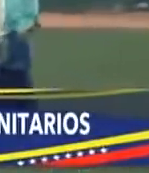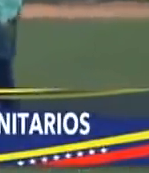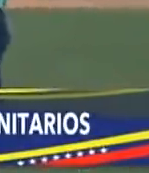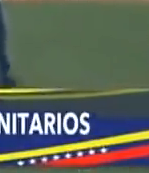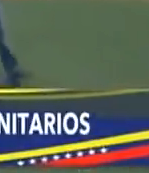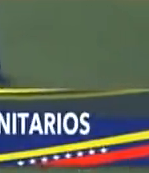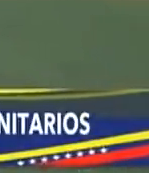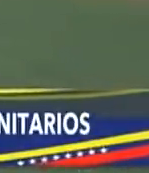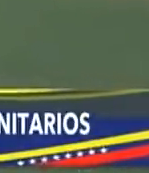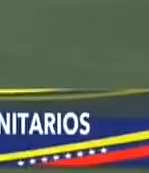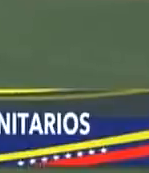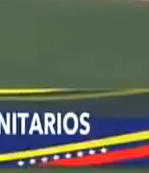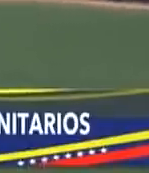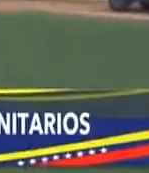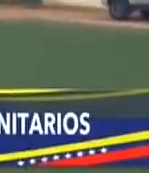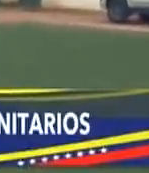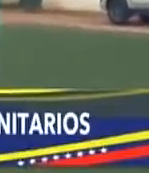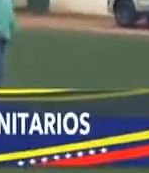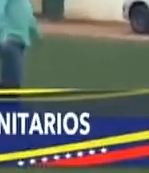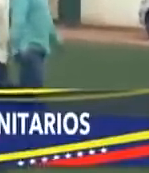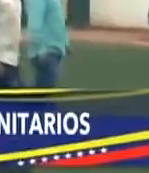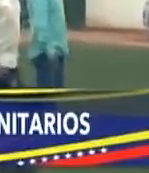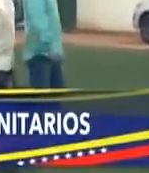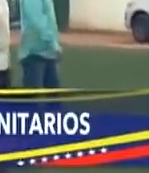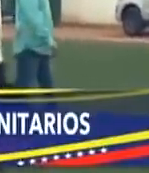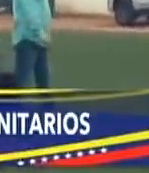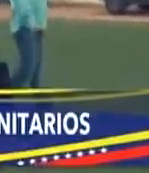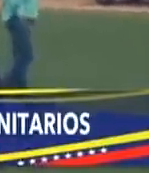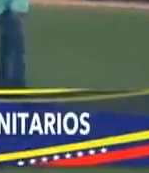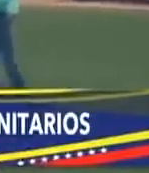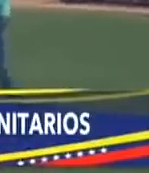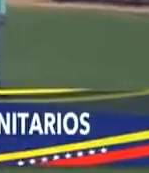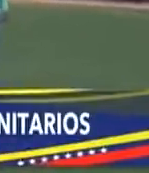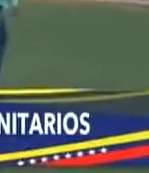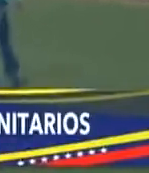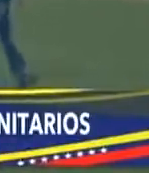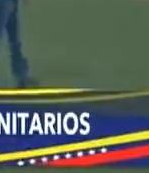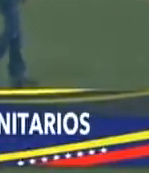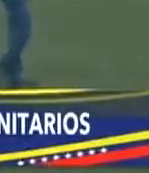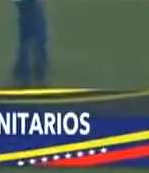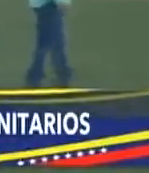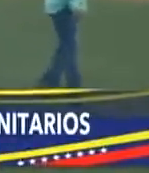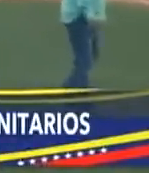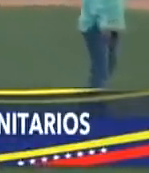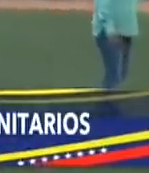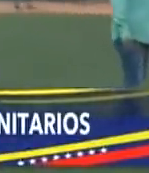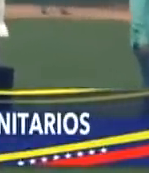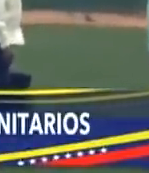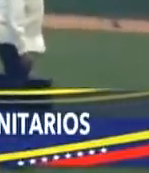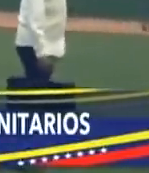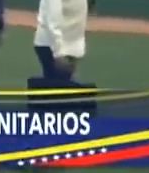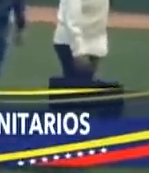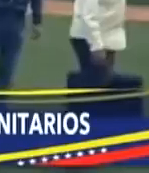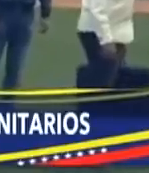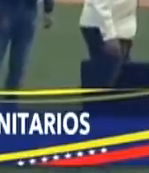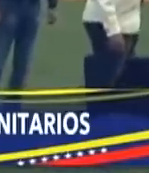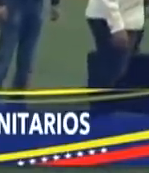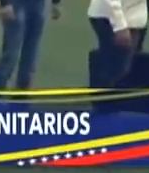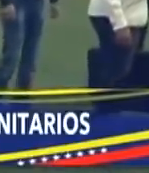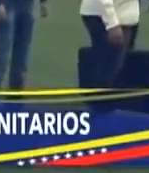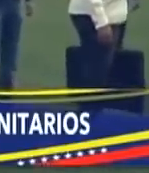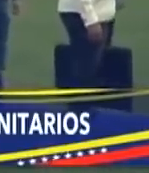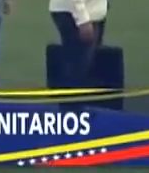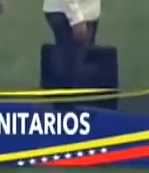un sentimiento de alegría, pero sobre todo de compromiso patrio para seguir trabajando en lo que ha llamado